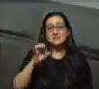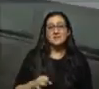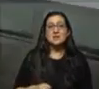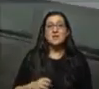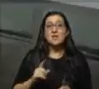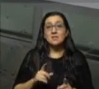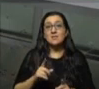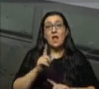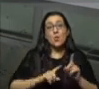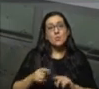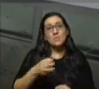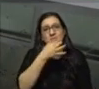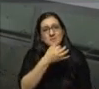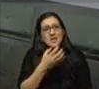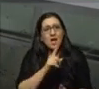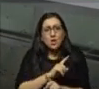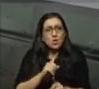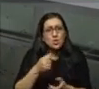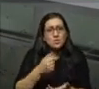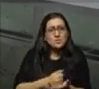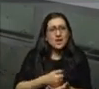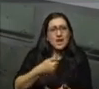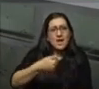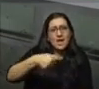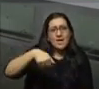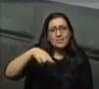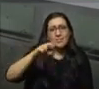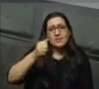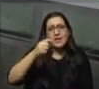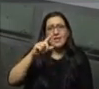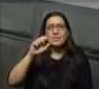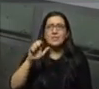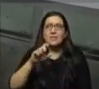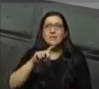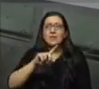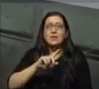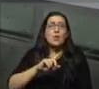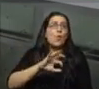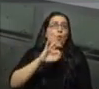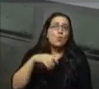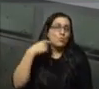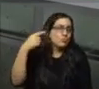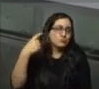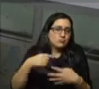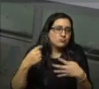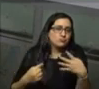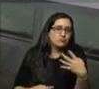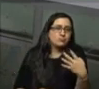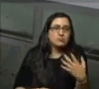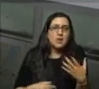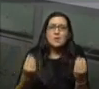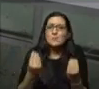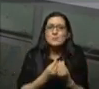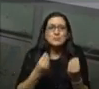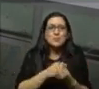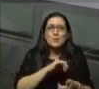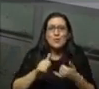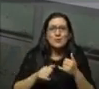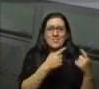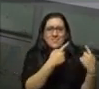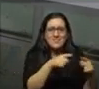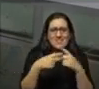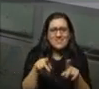está Andrade no estás que afino no está este no sé hay jugadores de de muchísimas épocas no que no